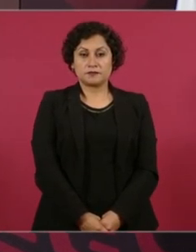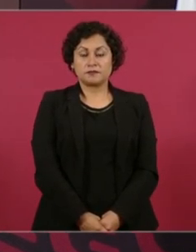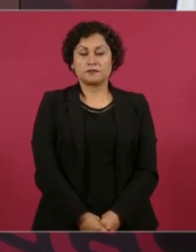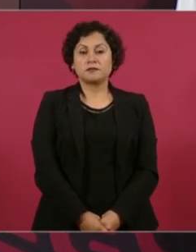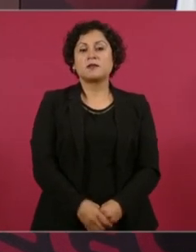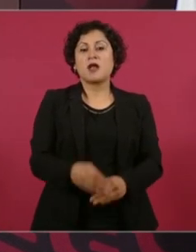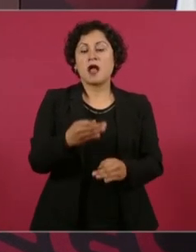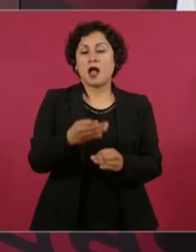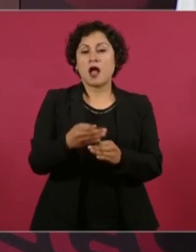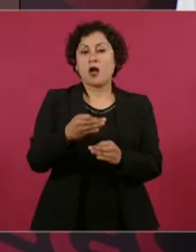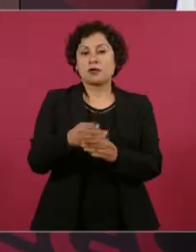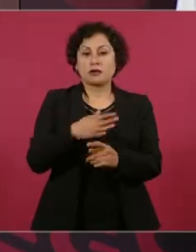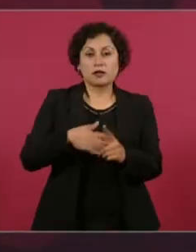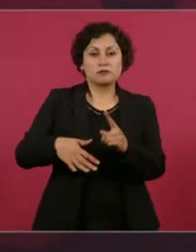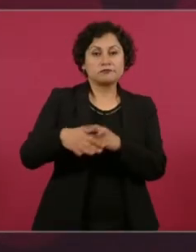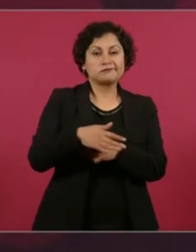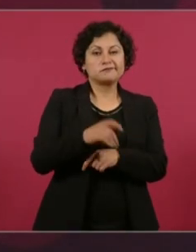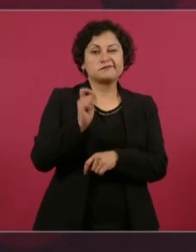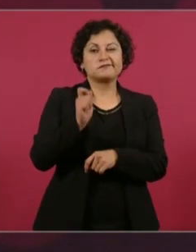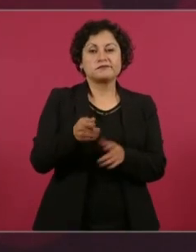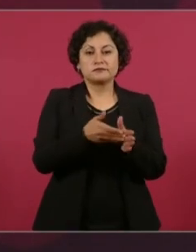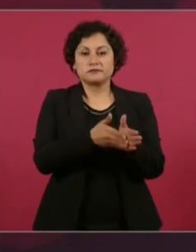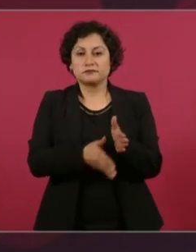se reunieron.